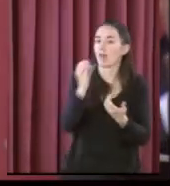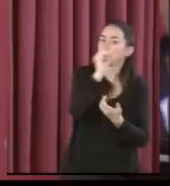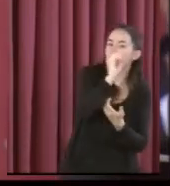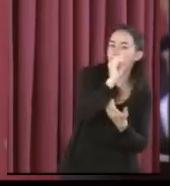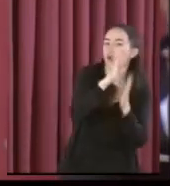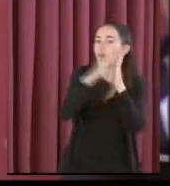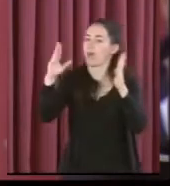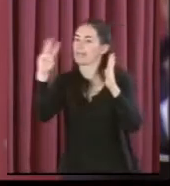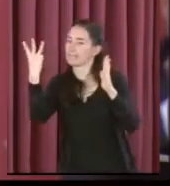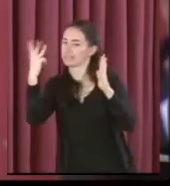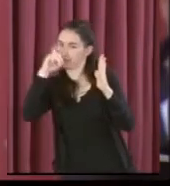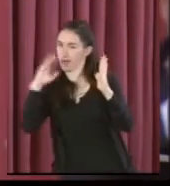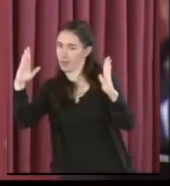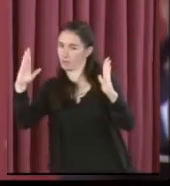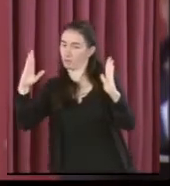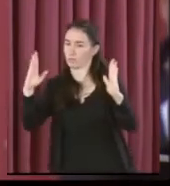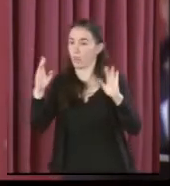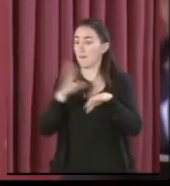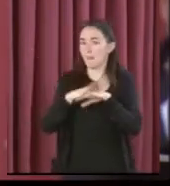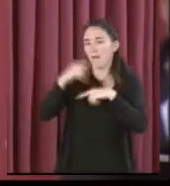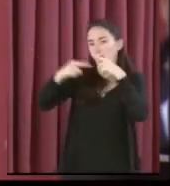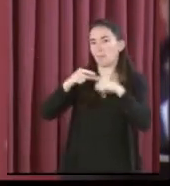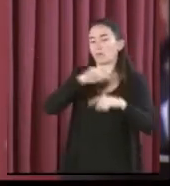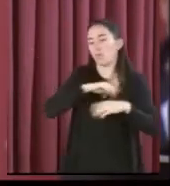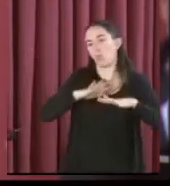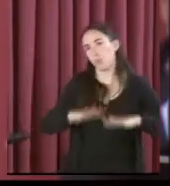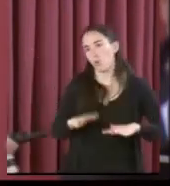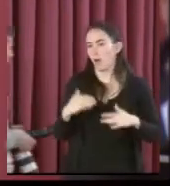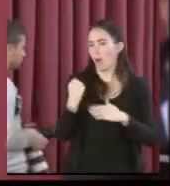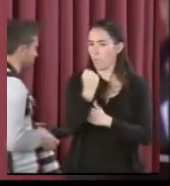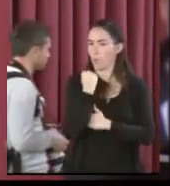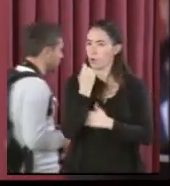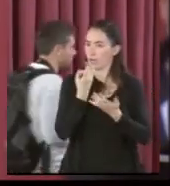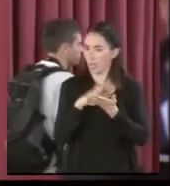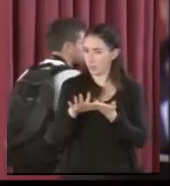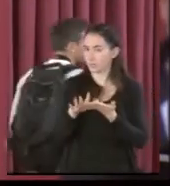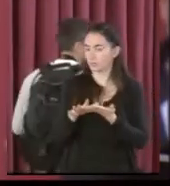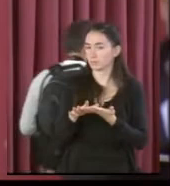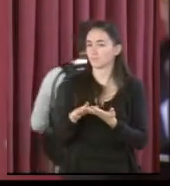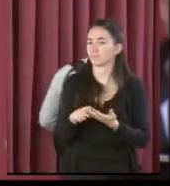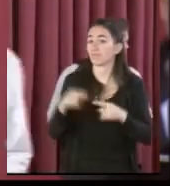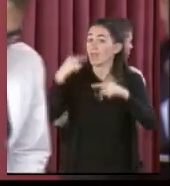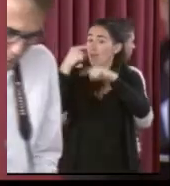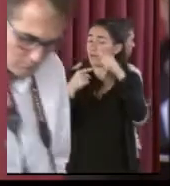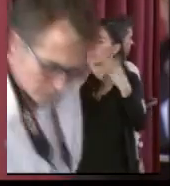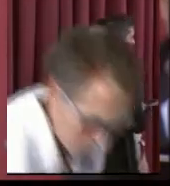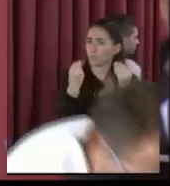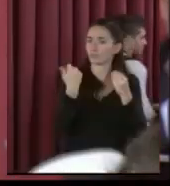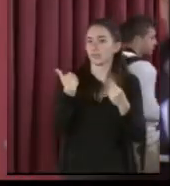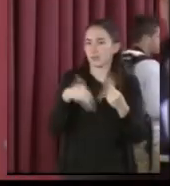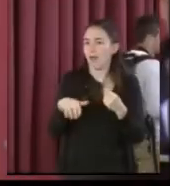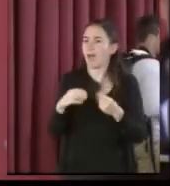3 años. Hay 1.300 familias que se benefician este año de una subida del 13,2% de la